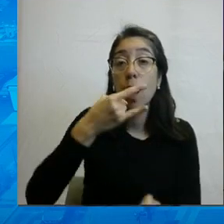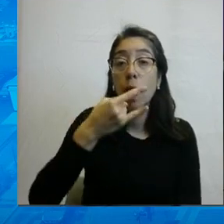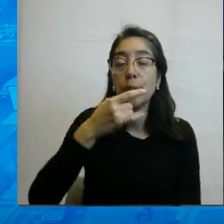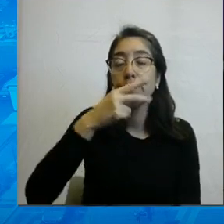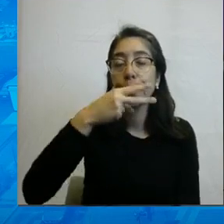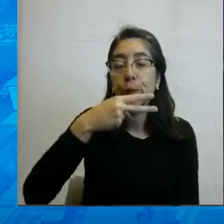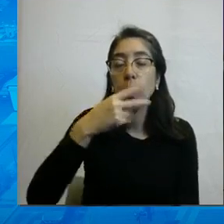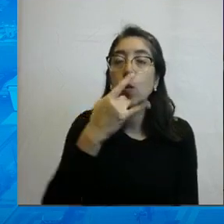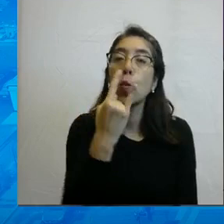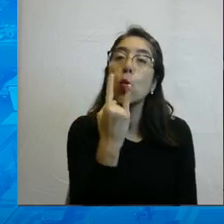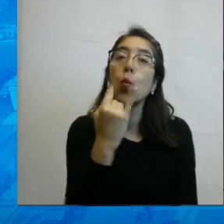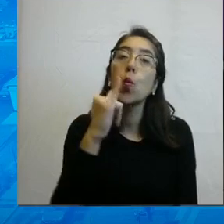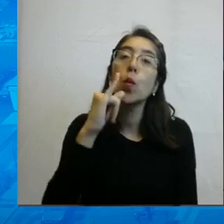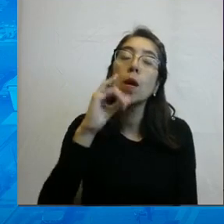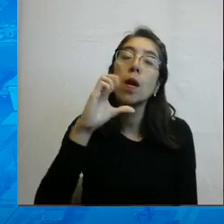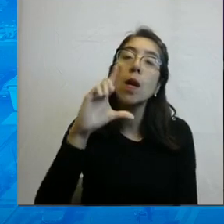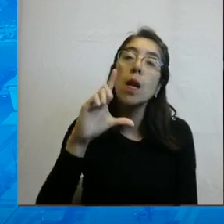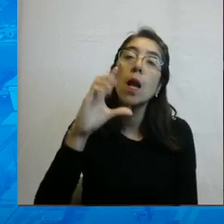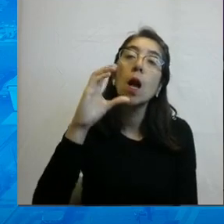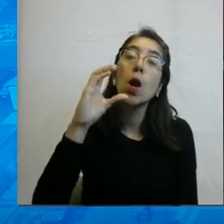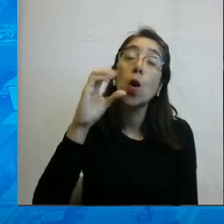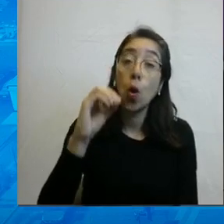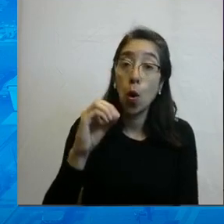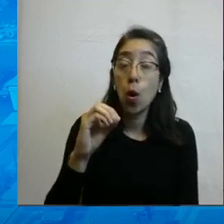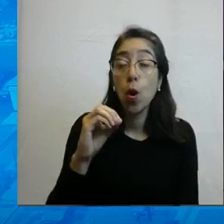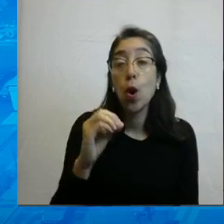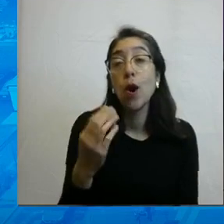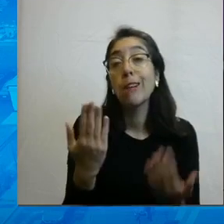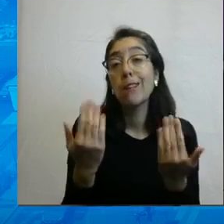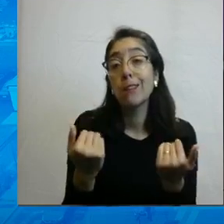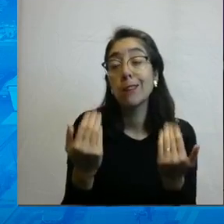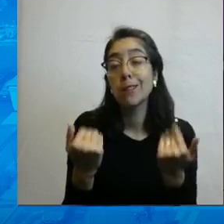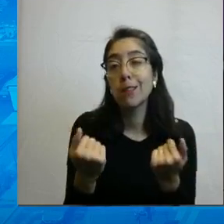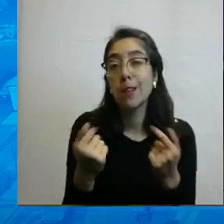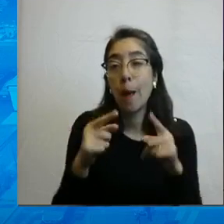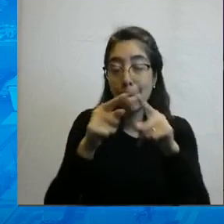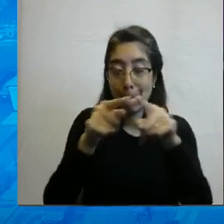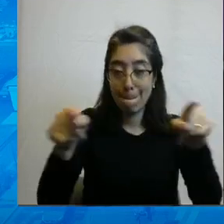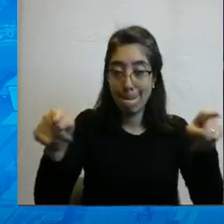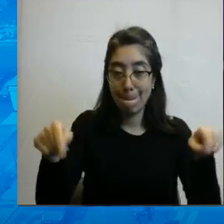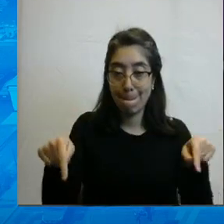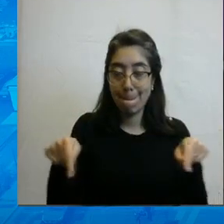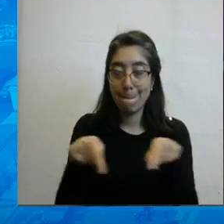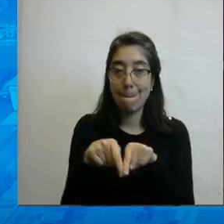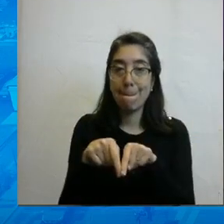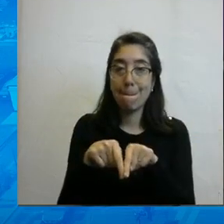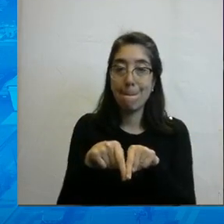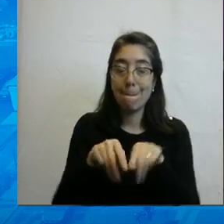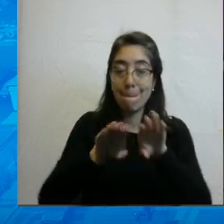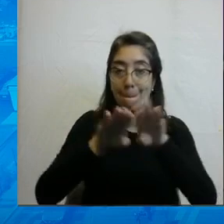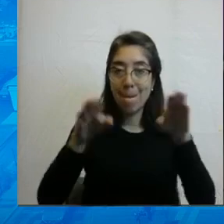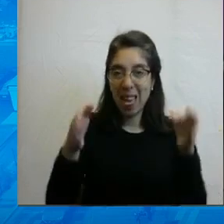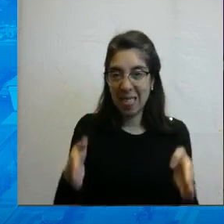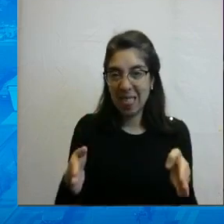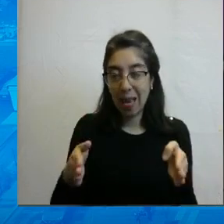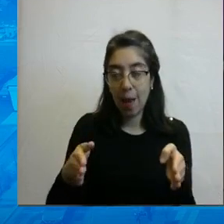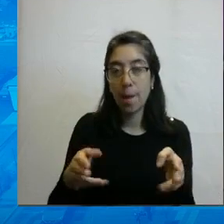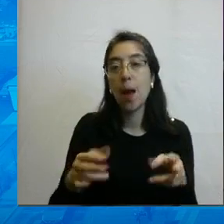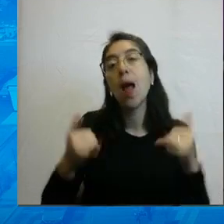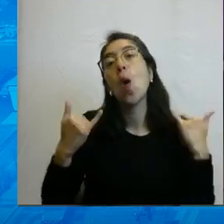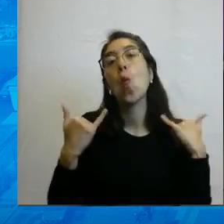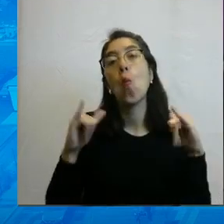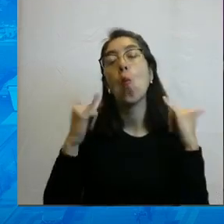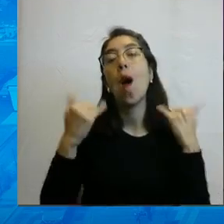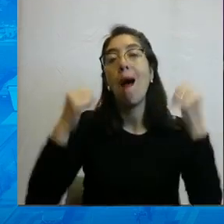de tenis de mesa, ya que se organizaron hace solamente 2 semanas y no alcanzaron a postular